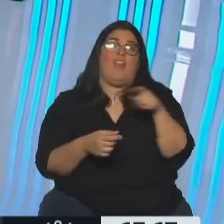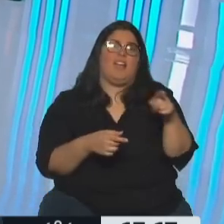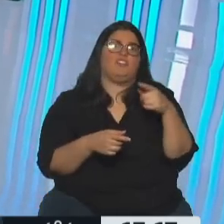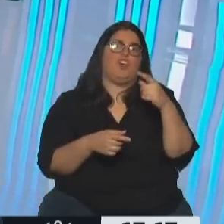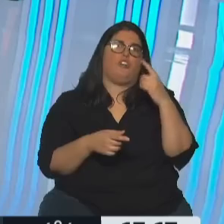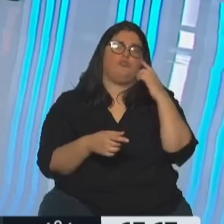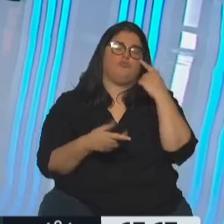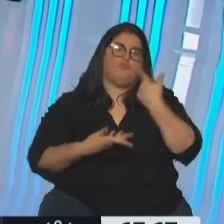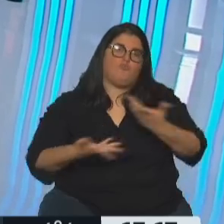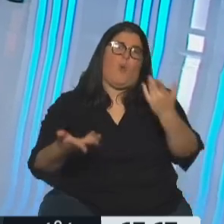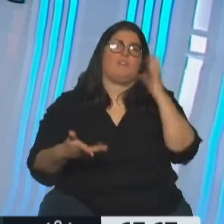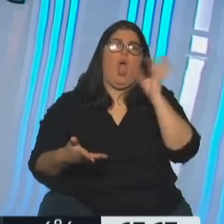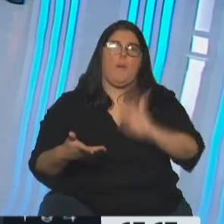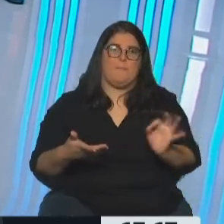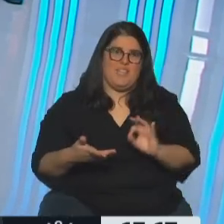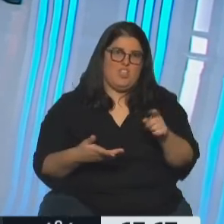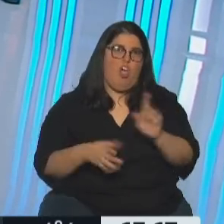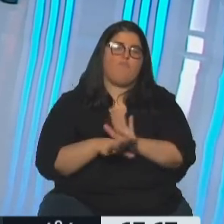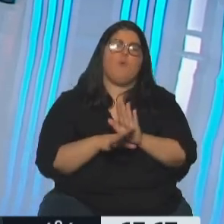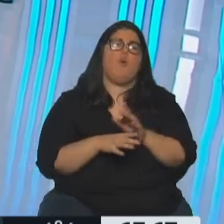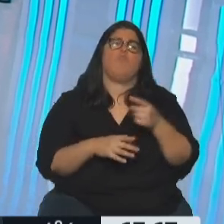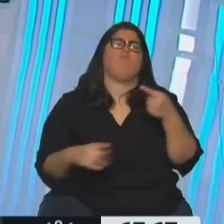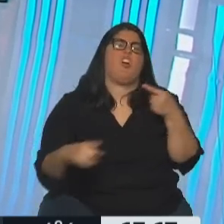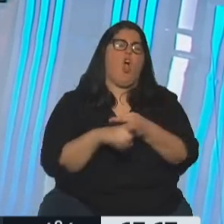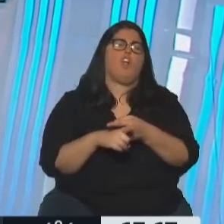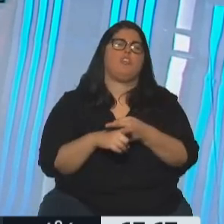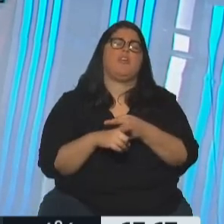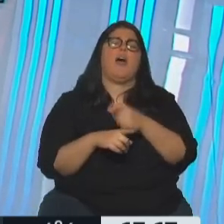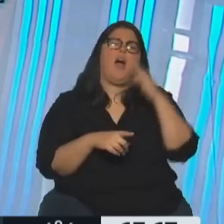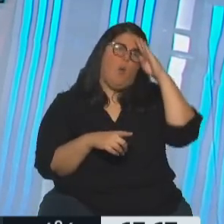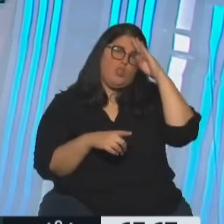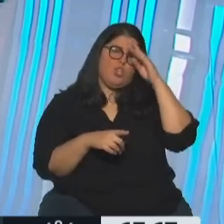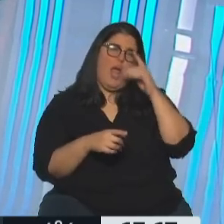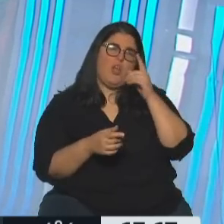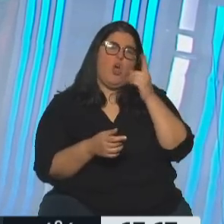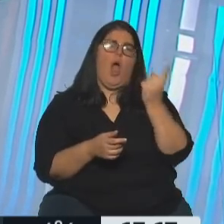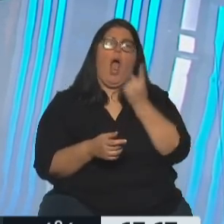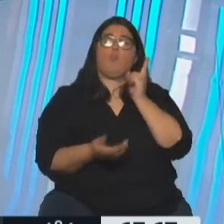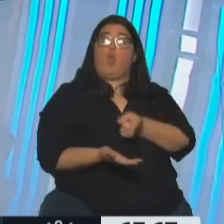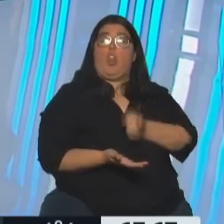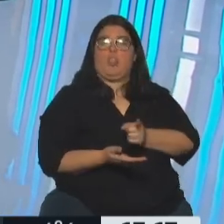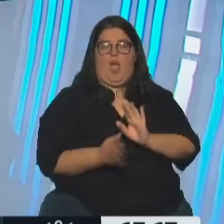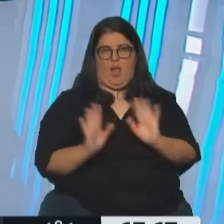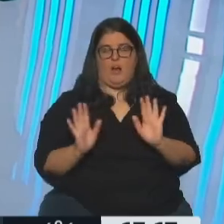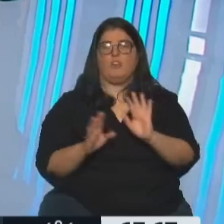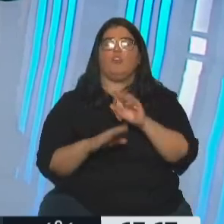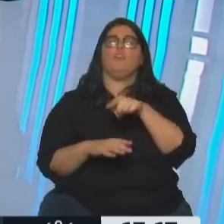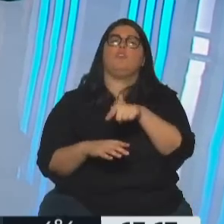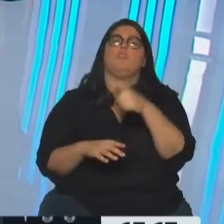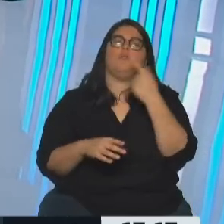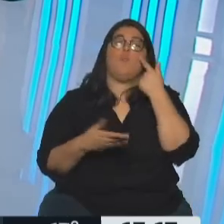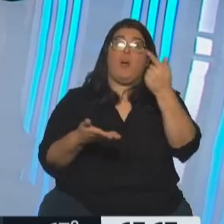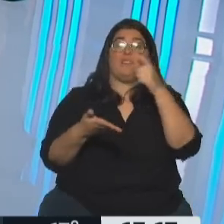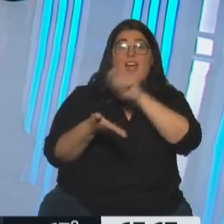en contra de estas diatribas autoritarias de Bolsonaro. De hecho, nombran en la carta frases como alerta